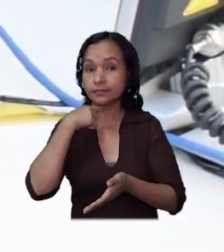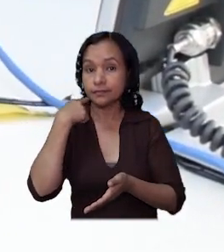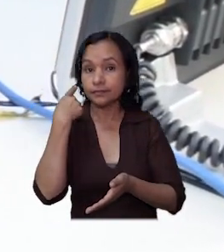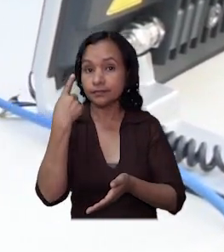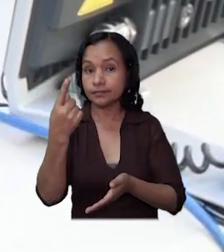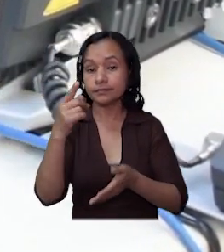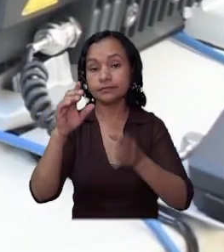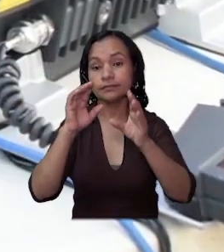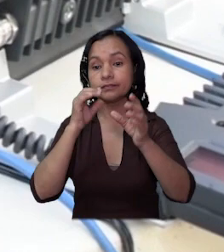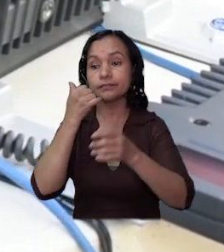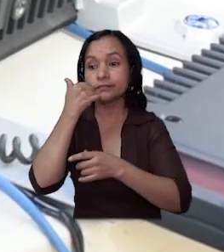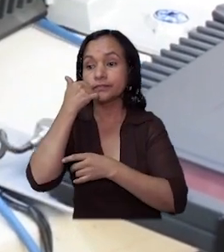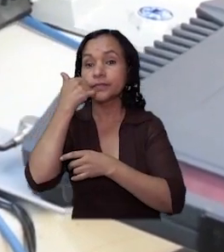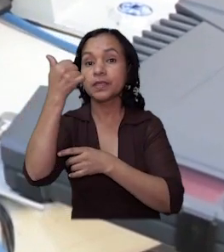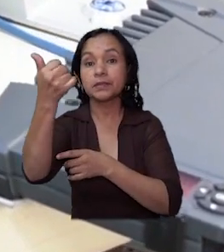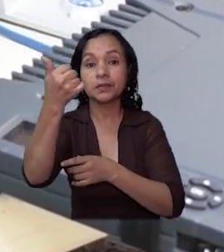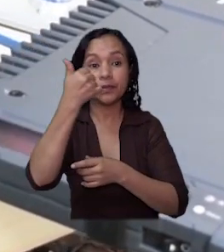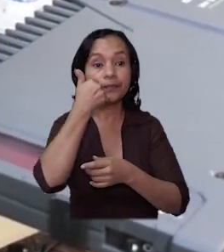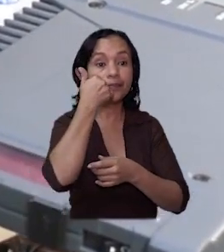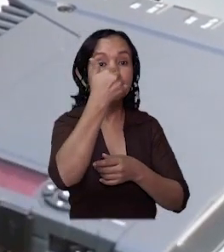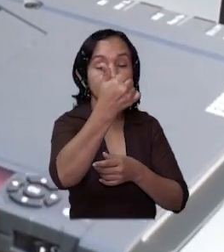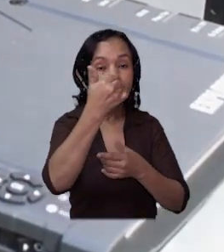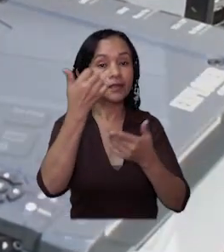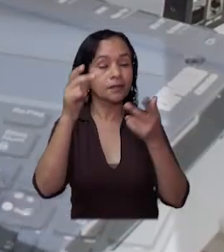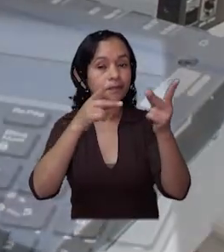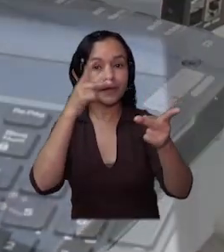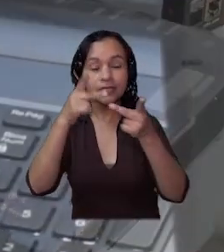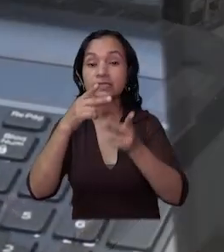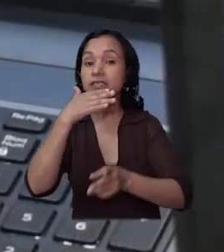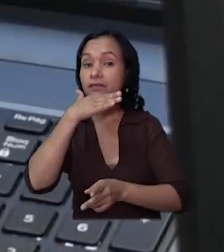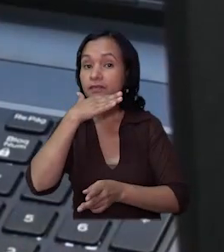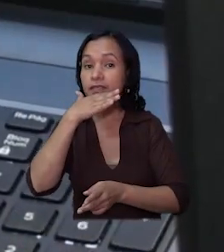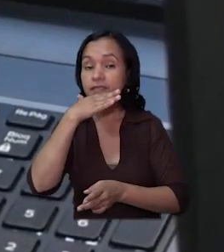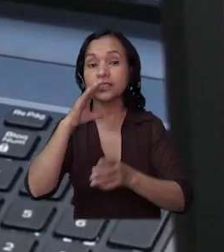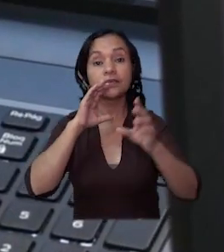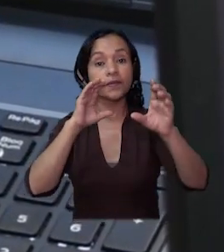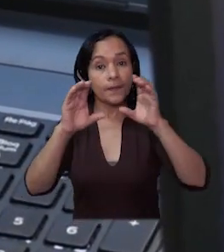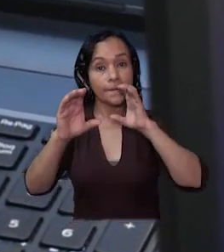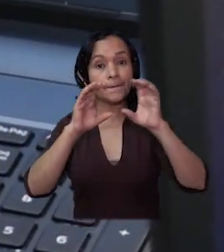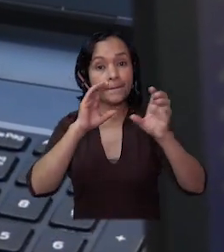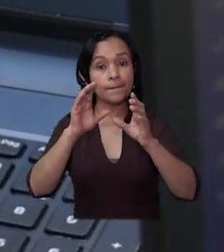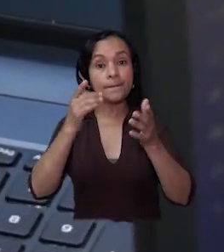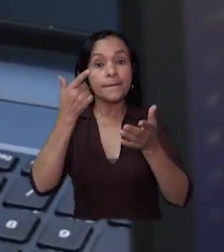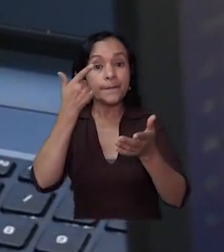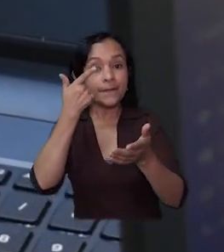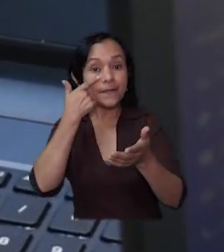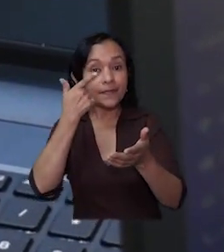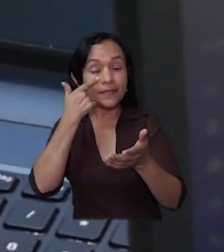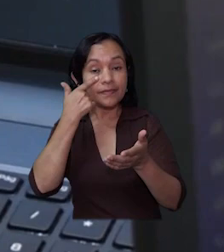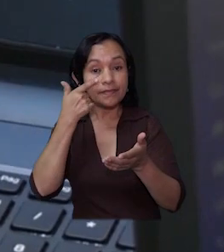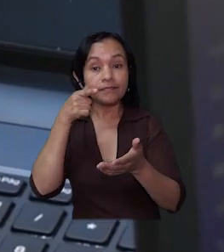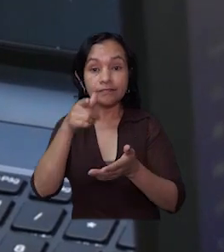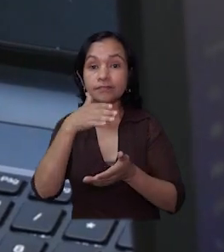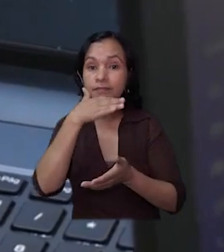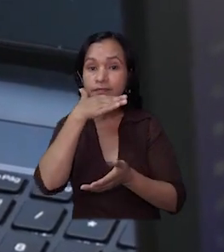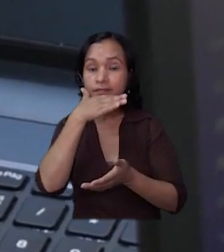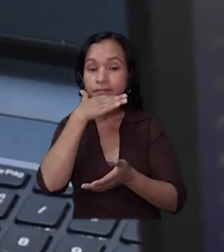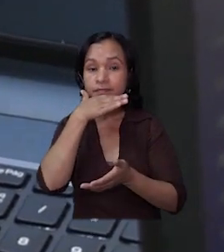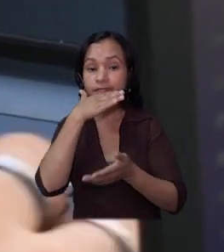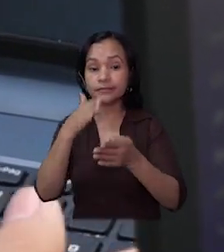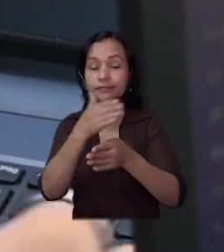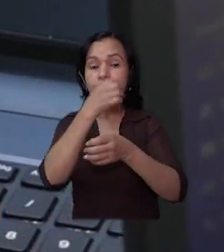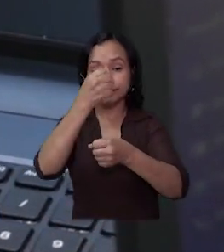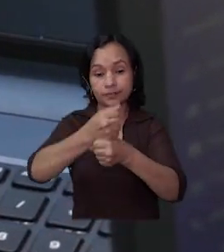dificultades, ¿verdad?, con algunas comunicaciones, porque esto tiene que ver con sistemas complejos, ¿verdad? Entonces, previendo estas